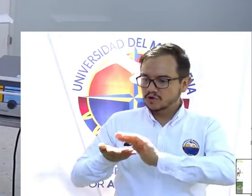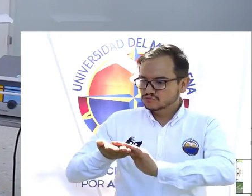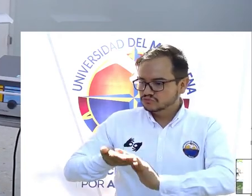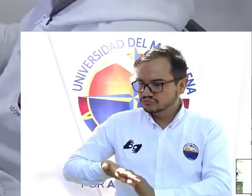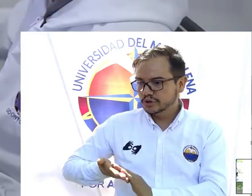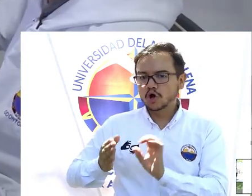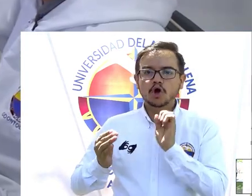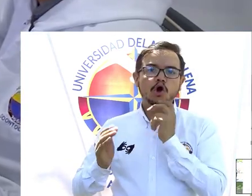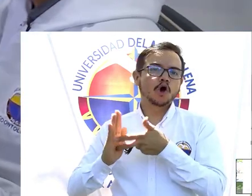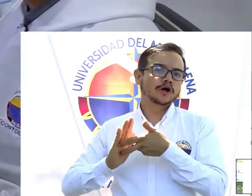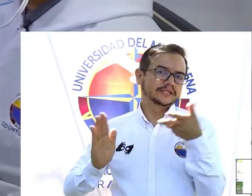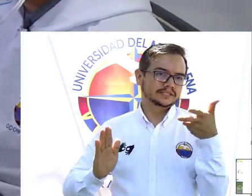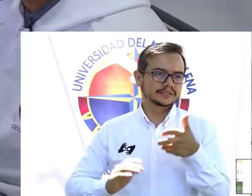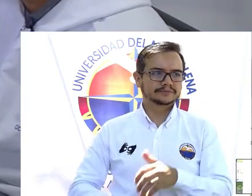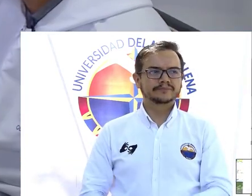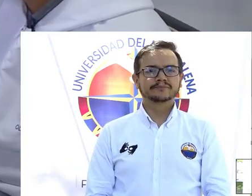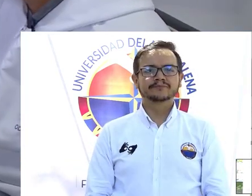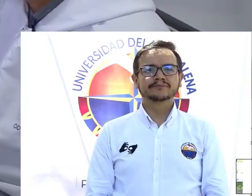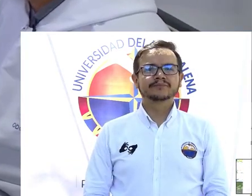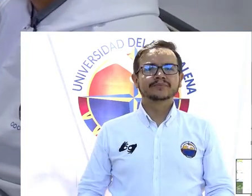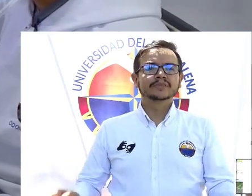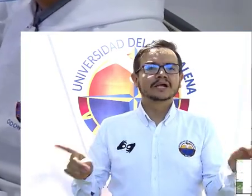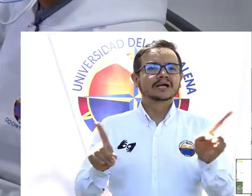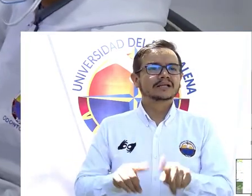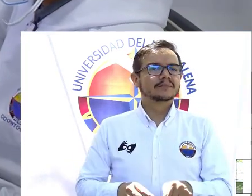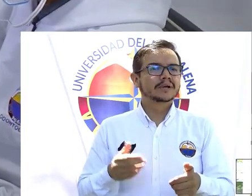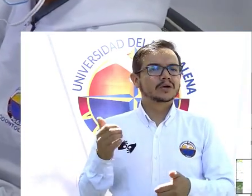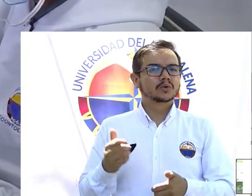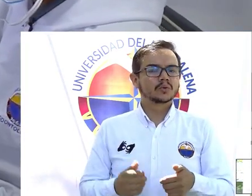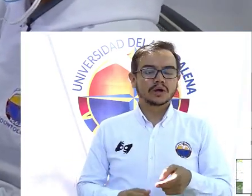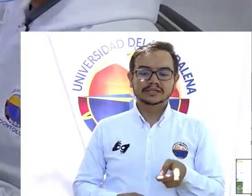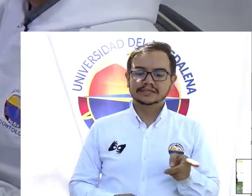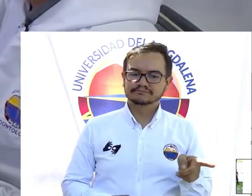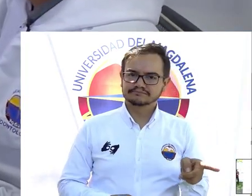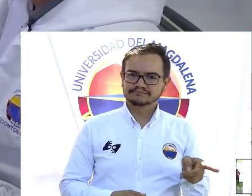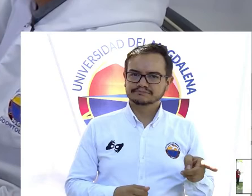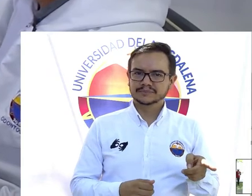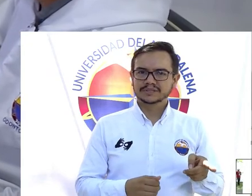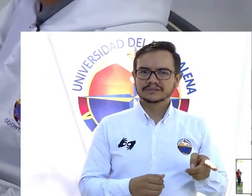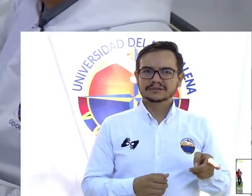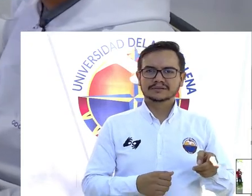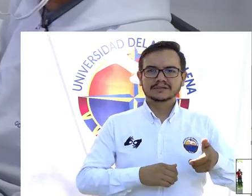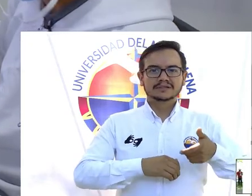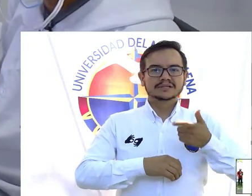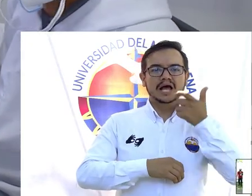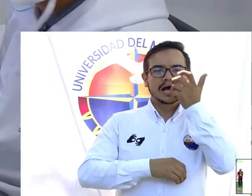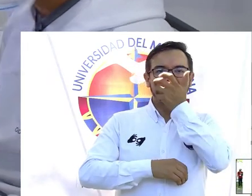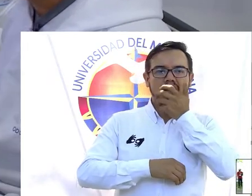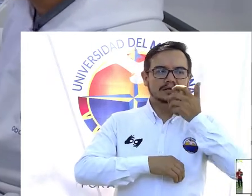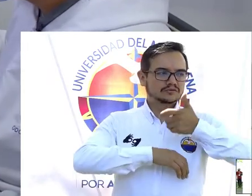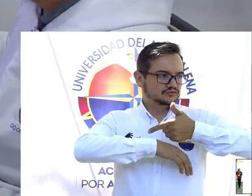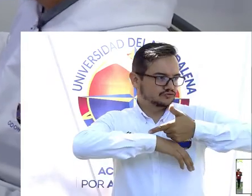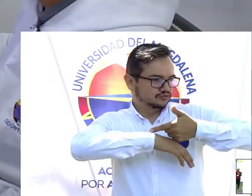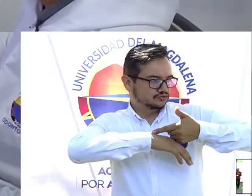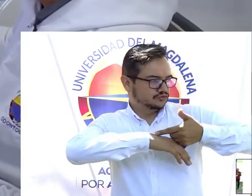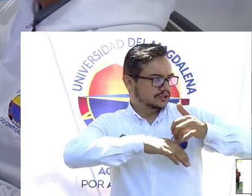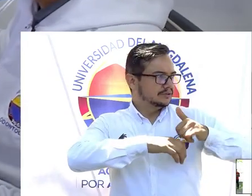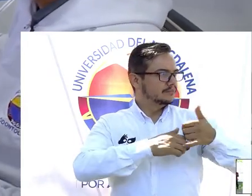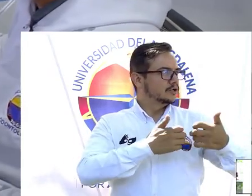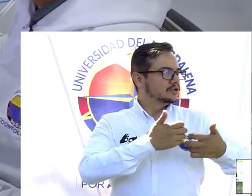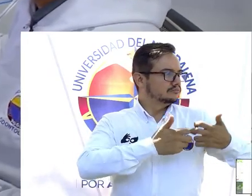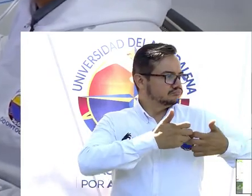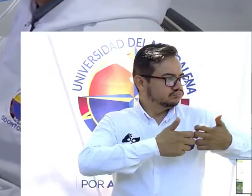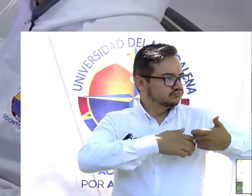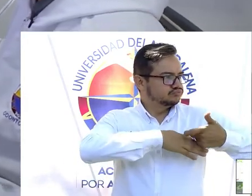tratar. Tenemos aquí lo que es un equipo escanora, un digitalizador de placa, en el